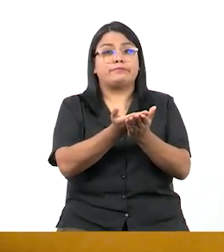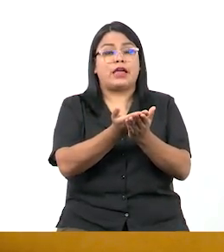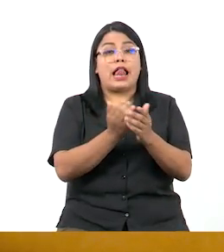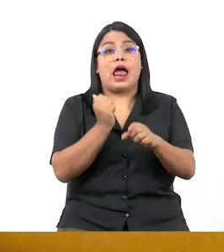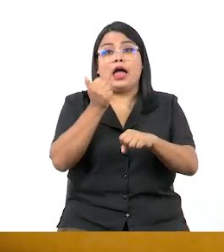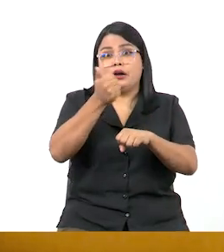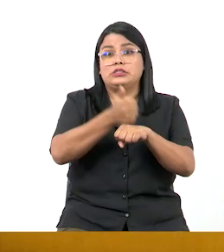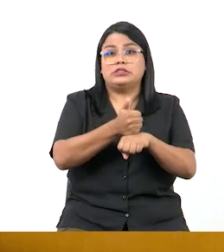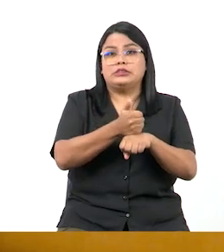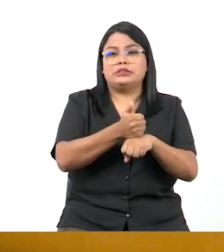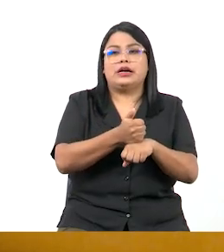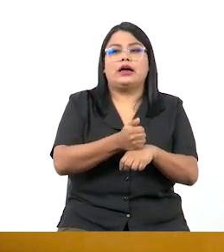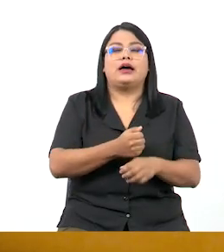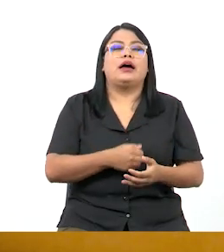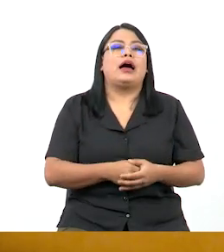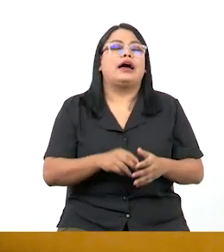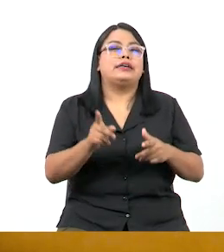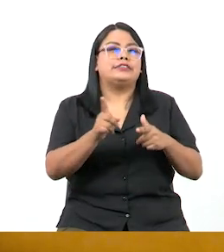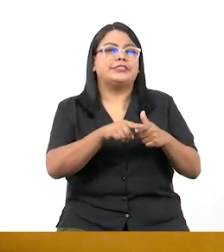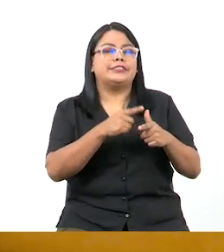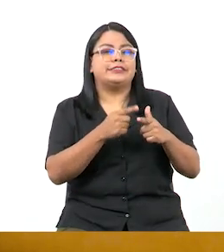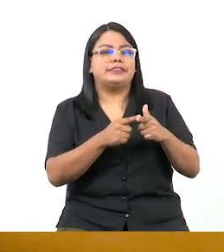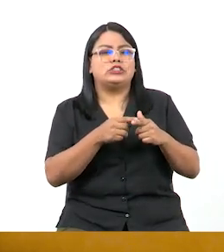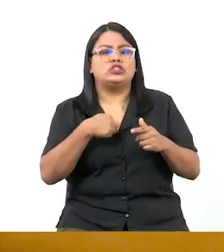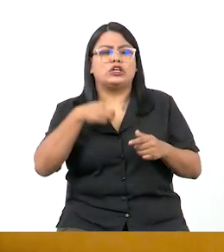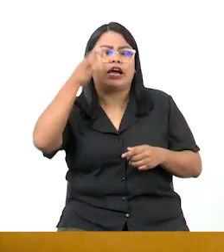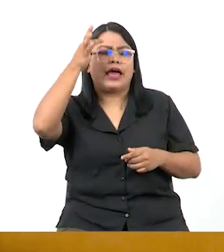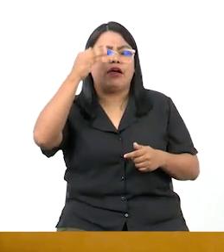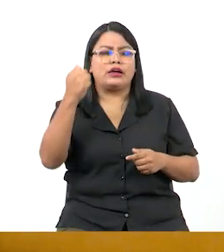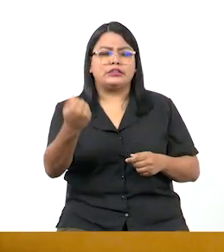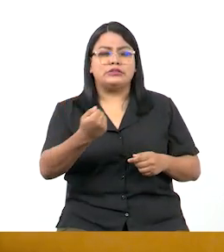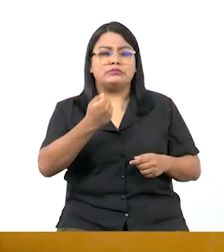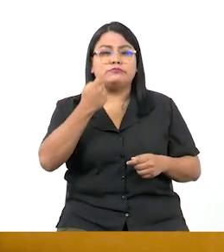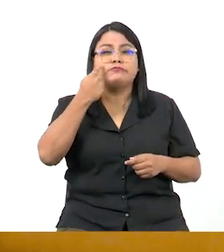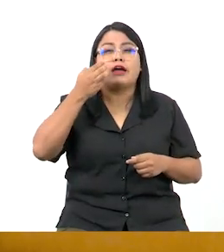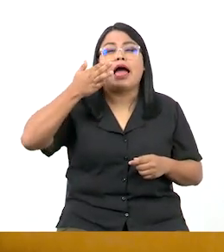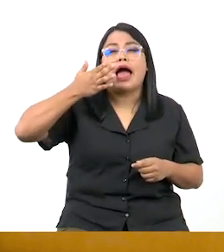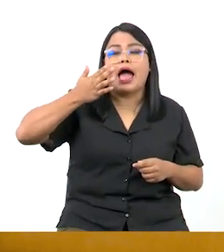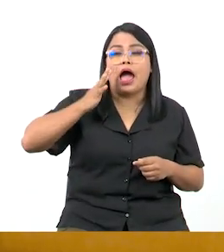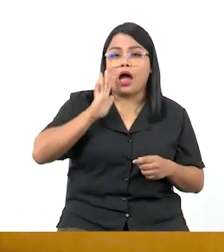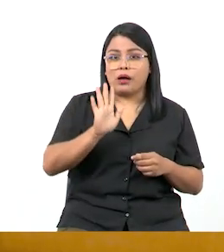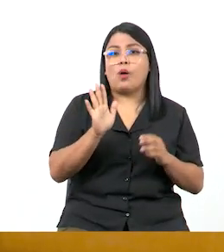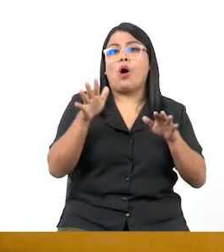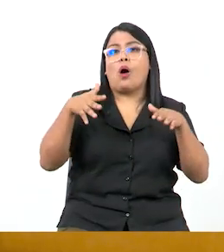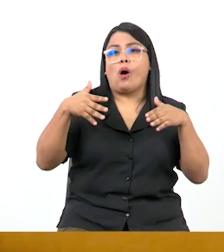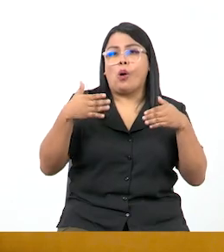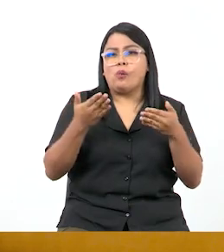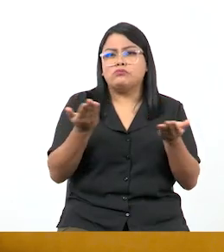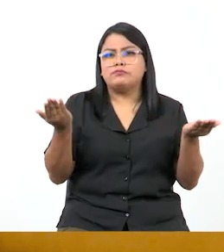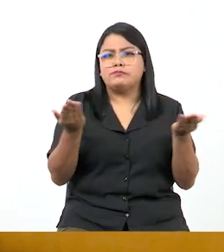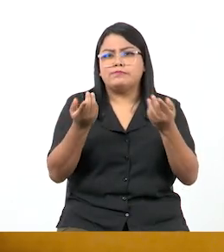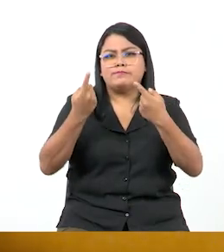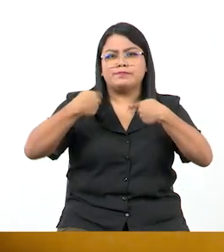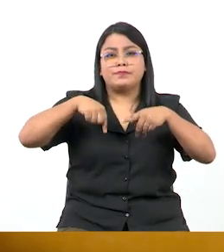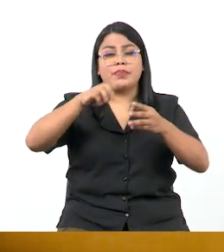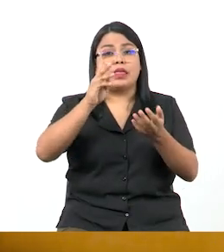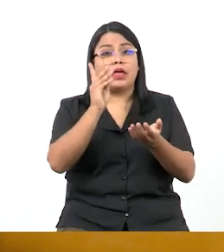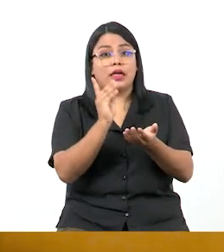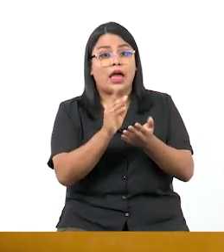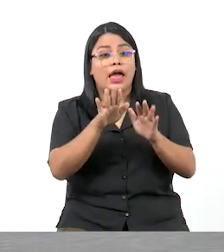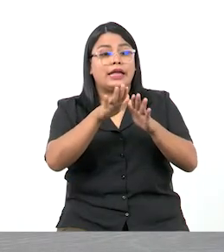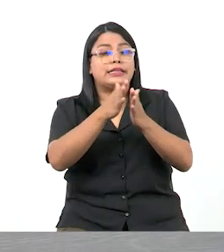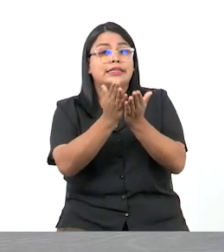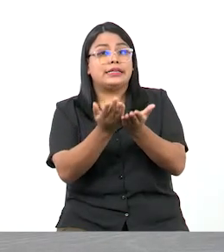las actividades que están planteadas en la consolidación. Por ello, Paola, creo que es importante que veamos un ejemplo de cómo se da